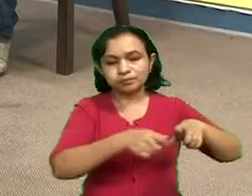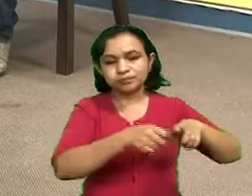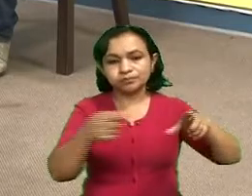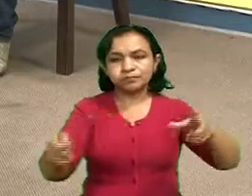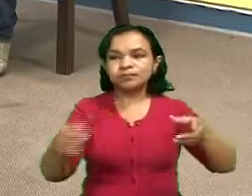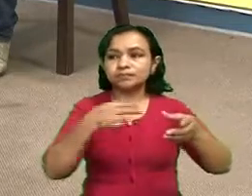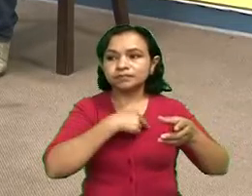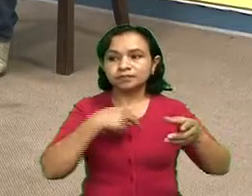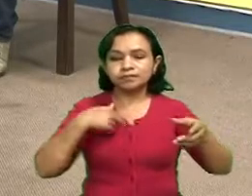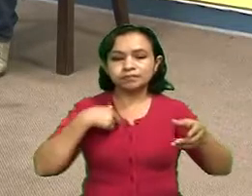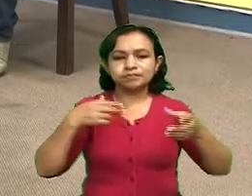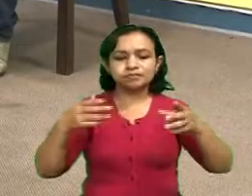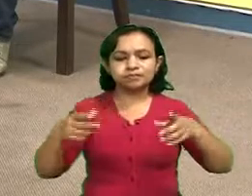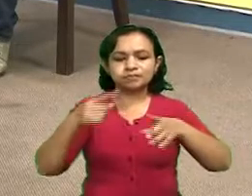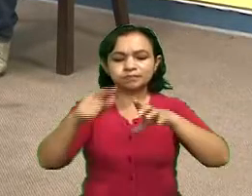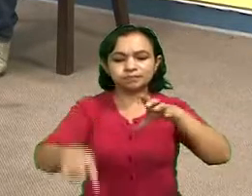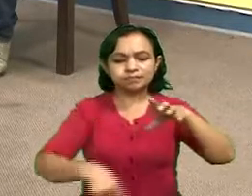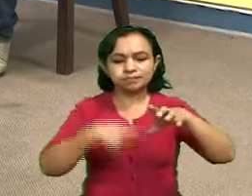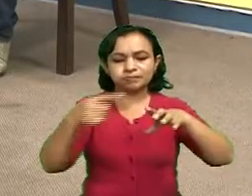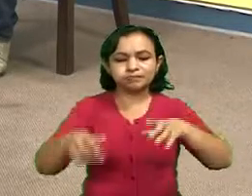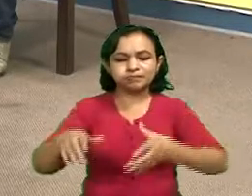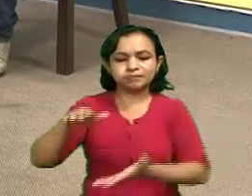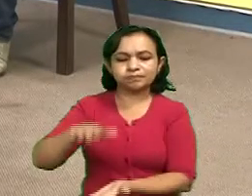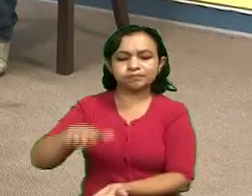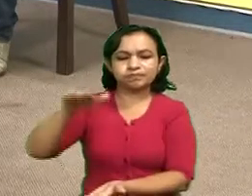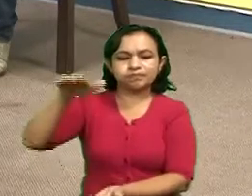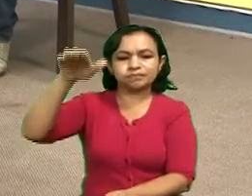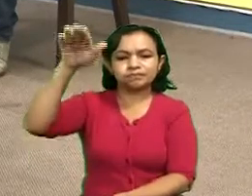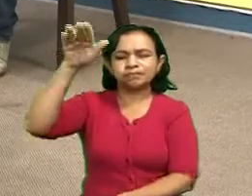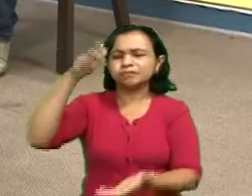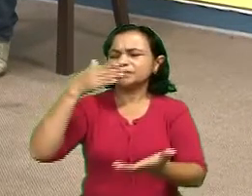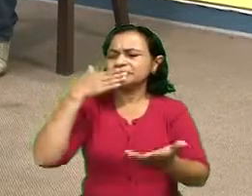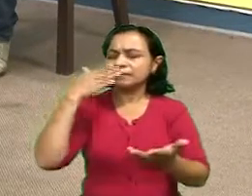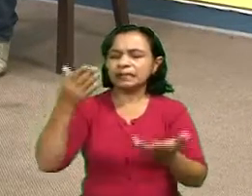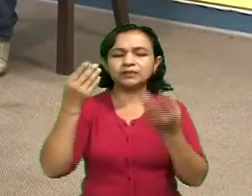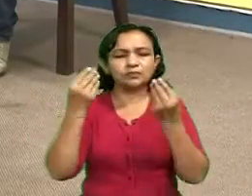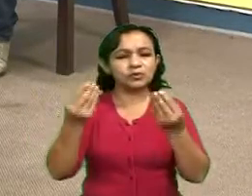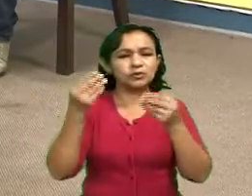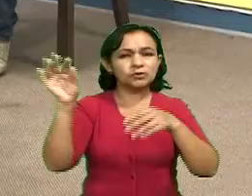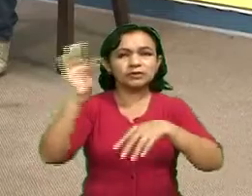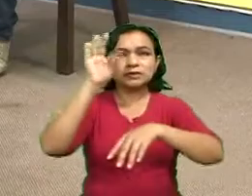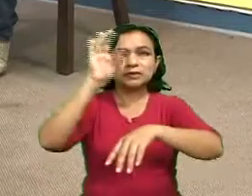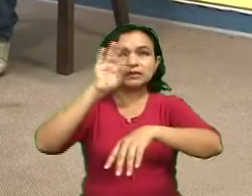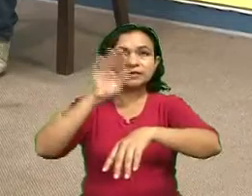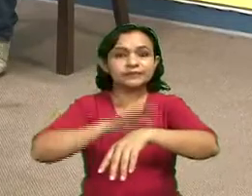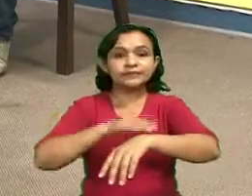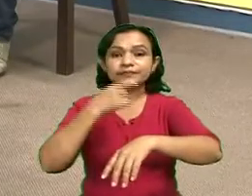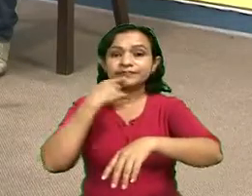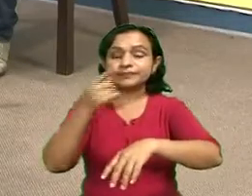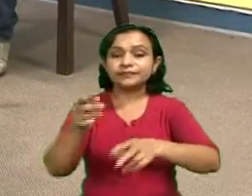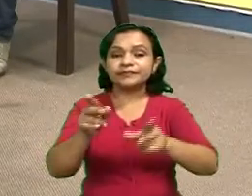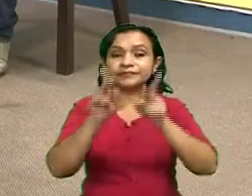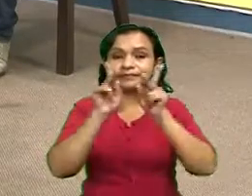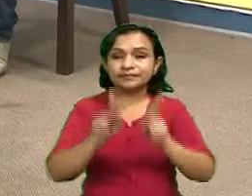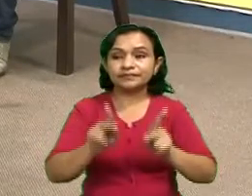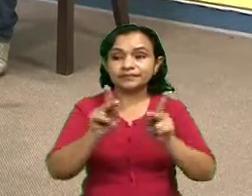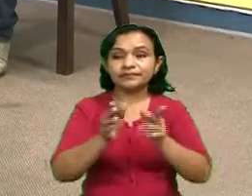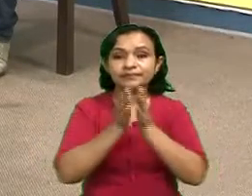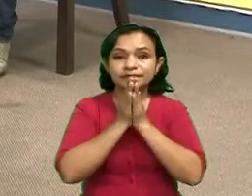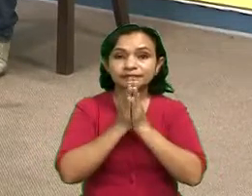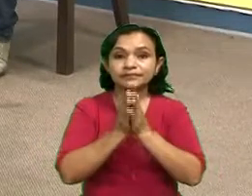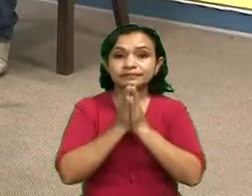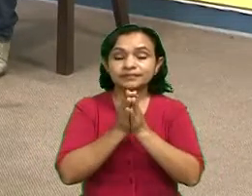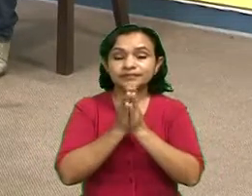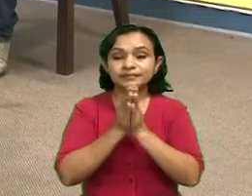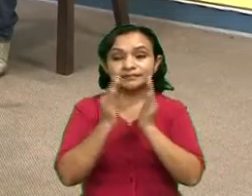vulcanizadoras mantienen llantas que no se ocupan, y ahí es un criadero positivo. Entonces, ¿qué decirle a la población? Que si tienen